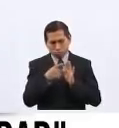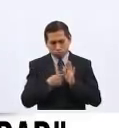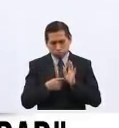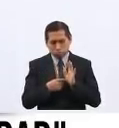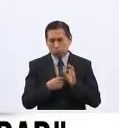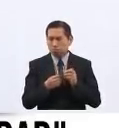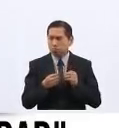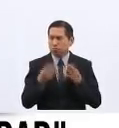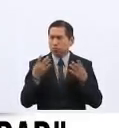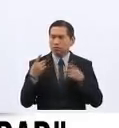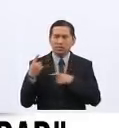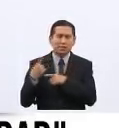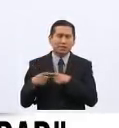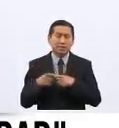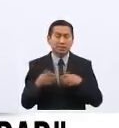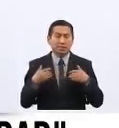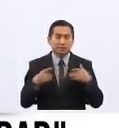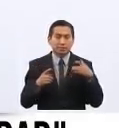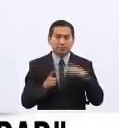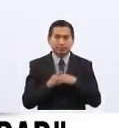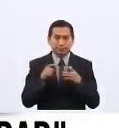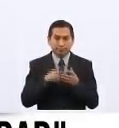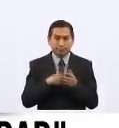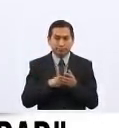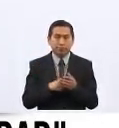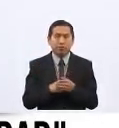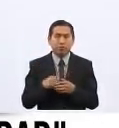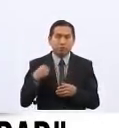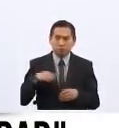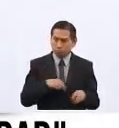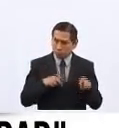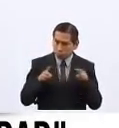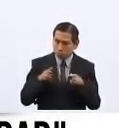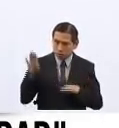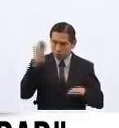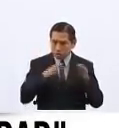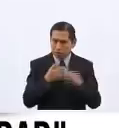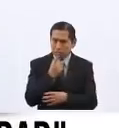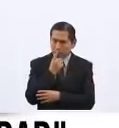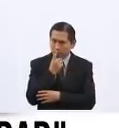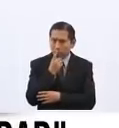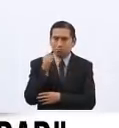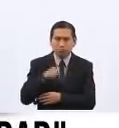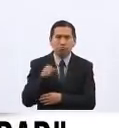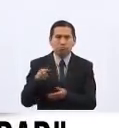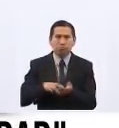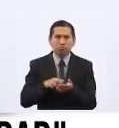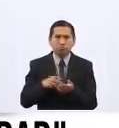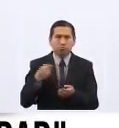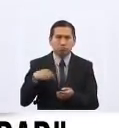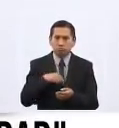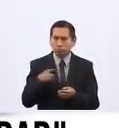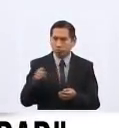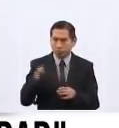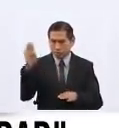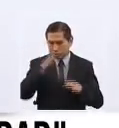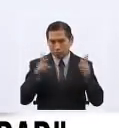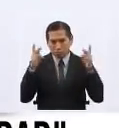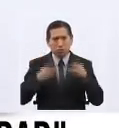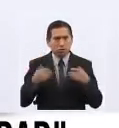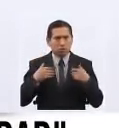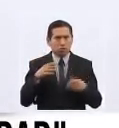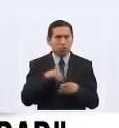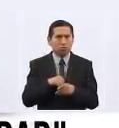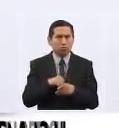las cuestiones que nosotros nos preocupan, y debo decir que salimos casi más preocupados